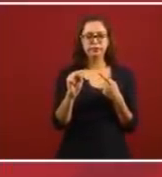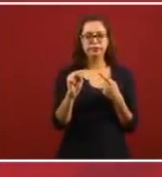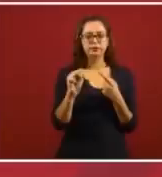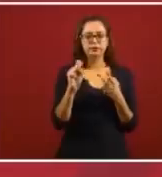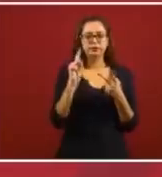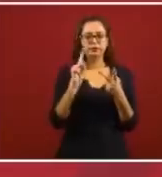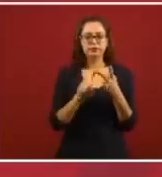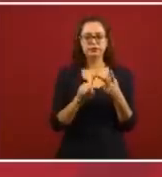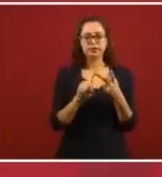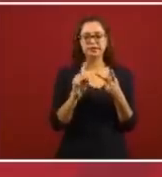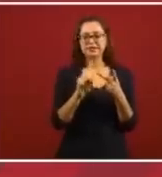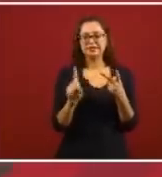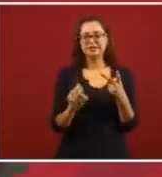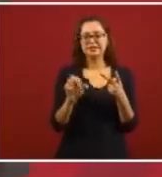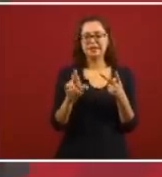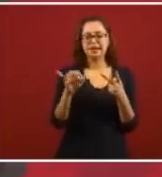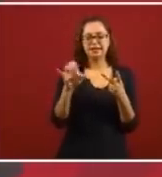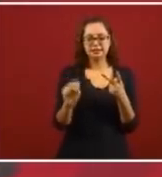con los seris,